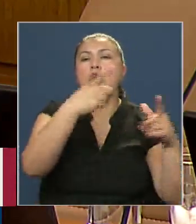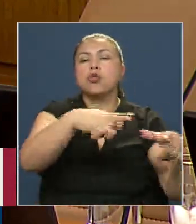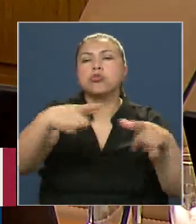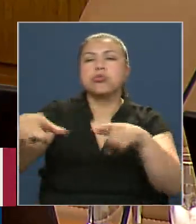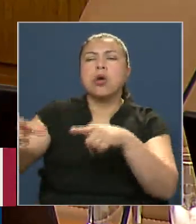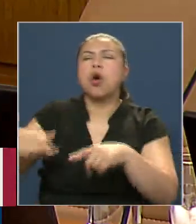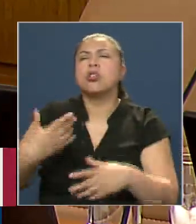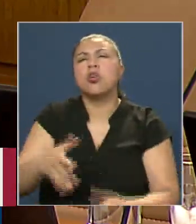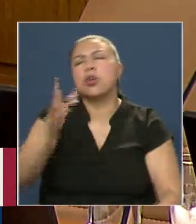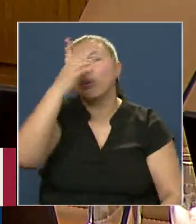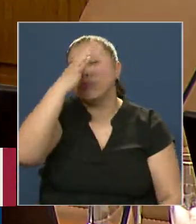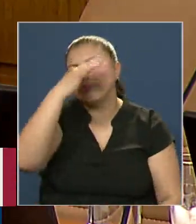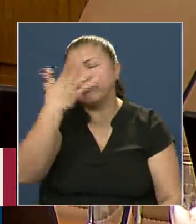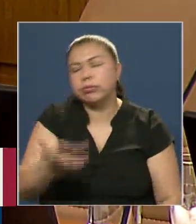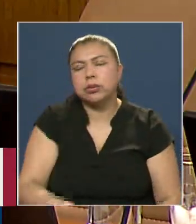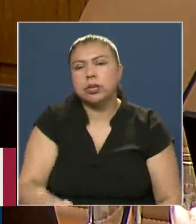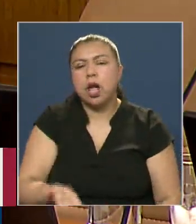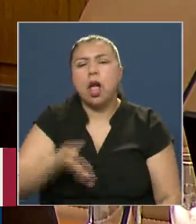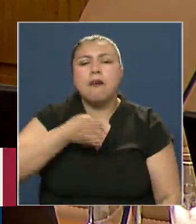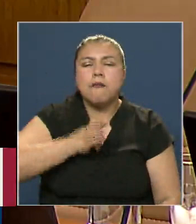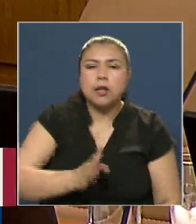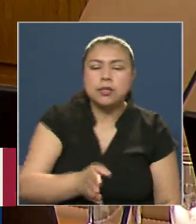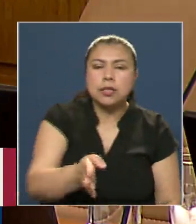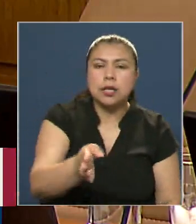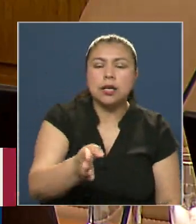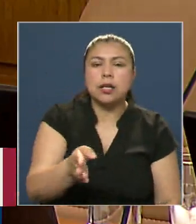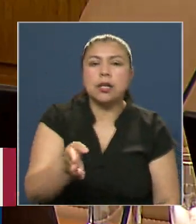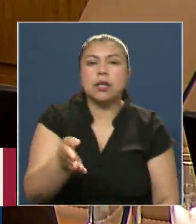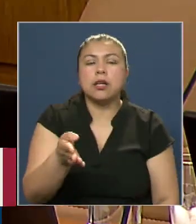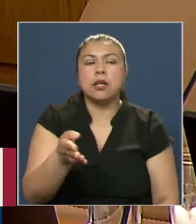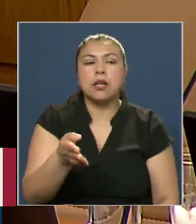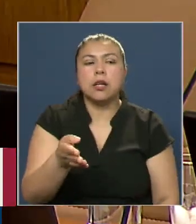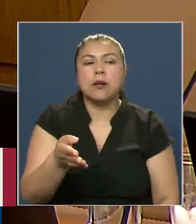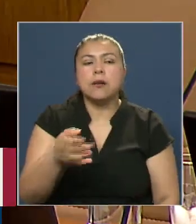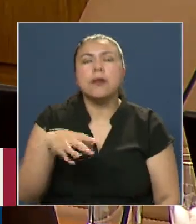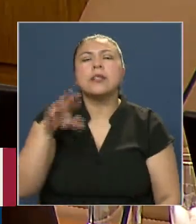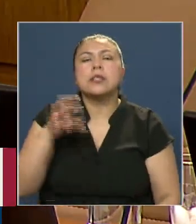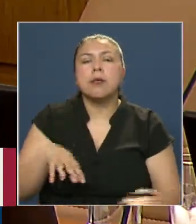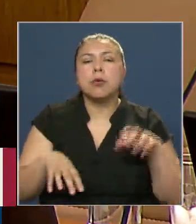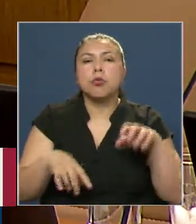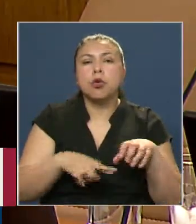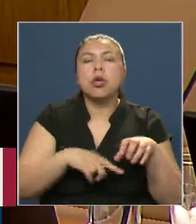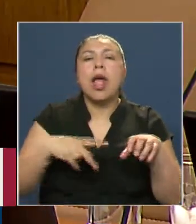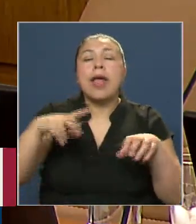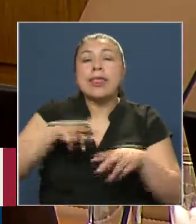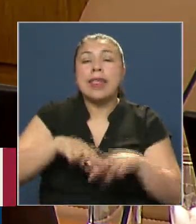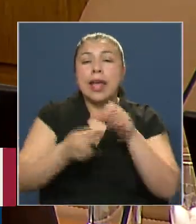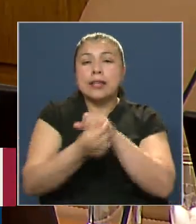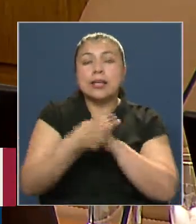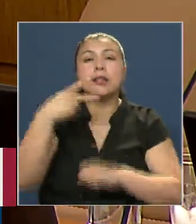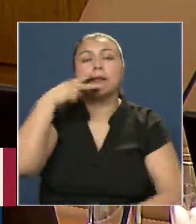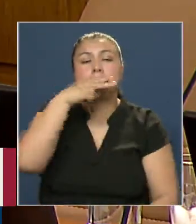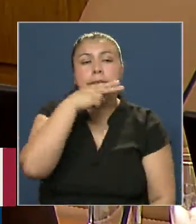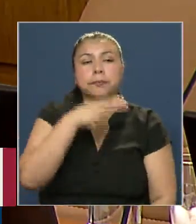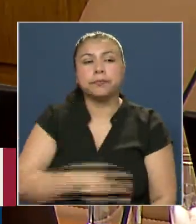una burla. Va a seguir siendo el sectorialista de Hacienda.